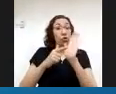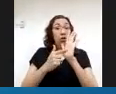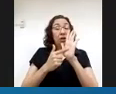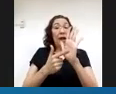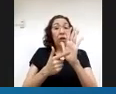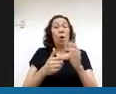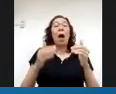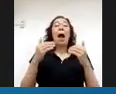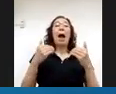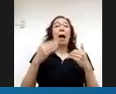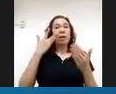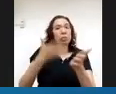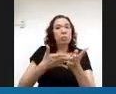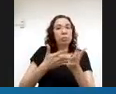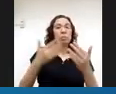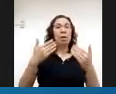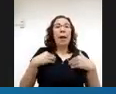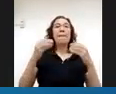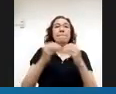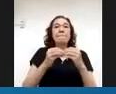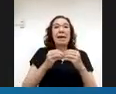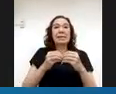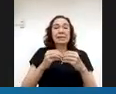mayor efectividad al hacerlo de esa forma.